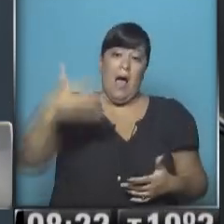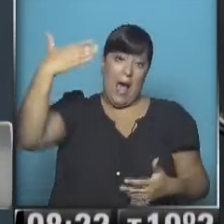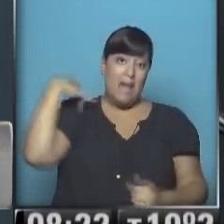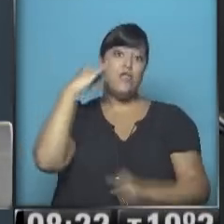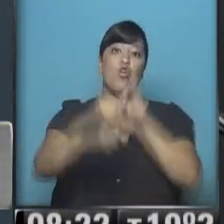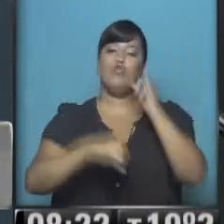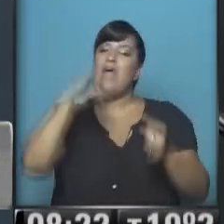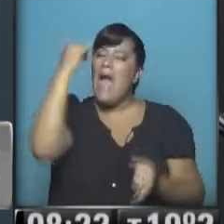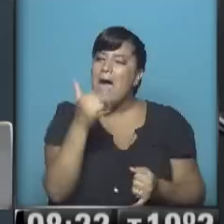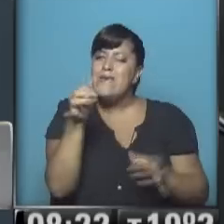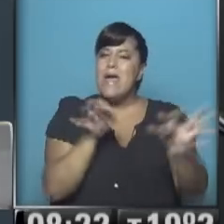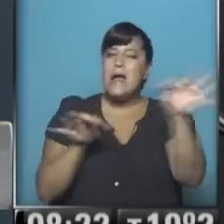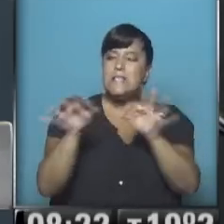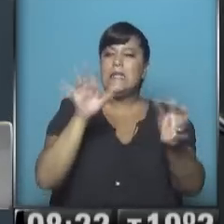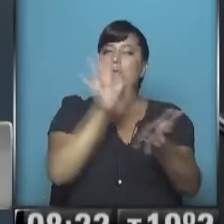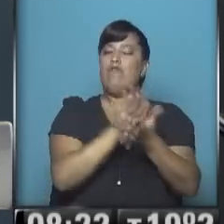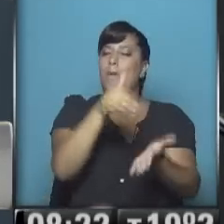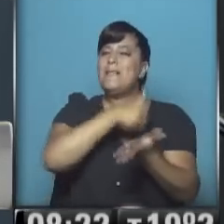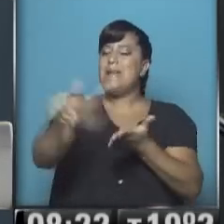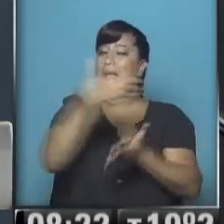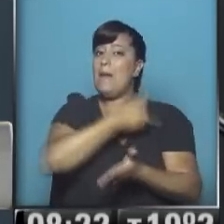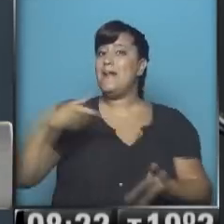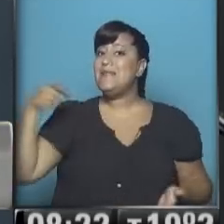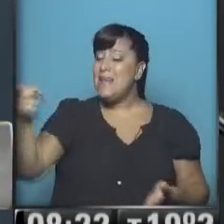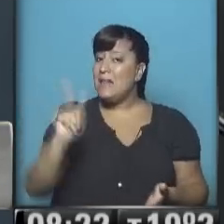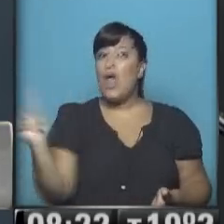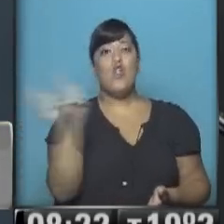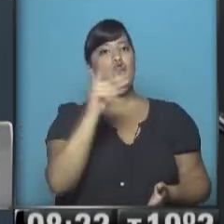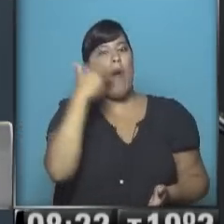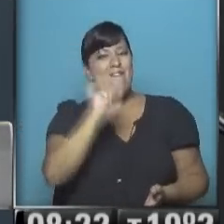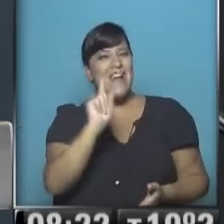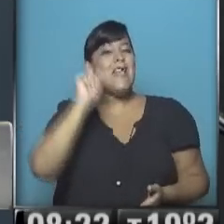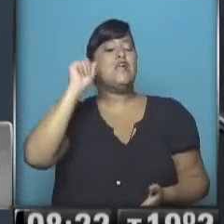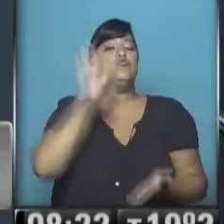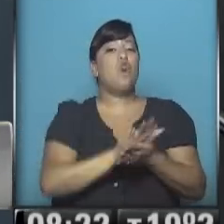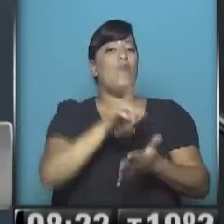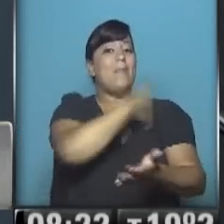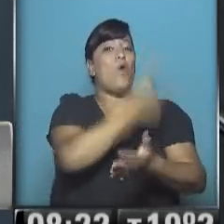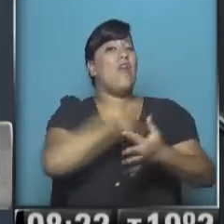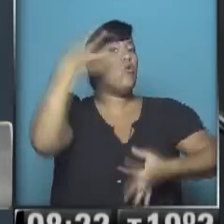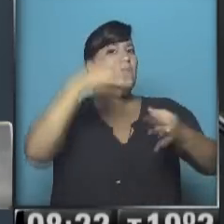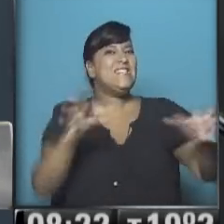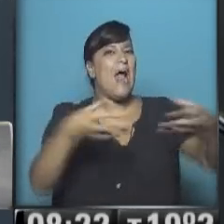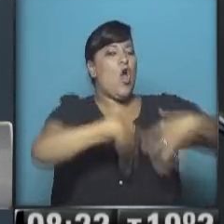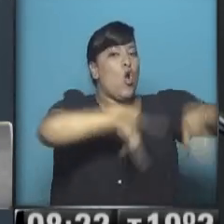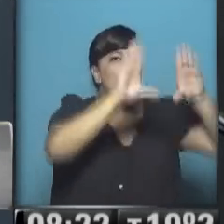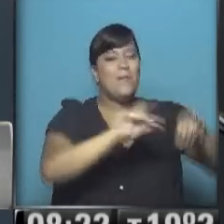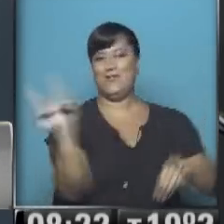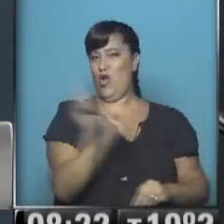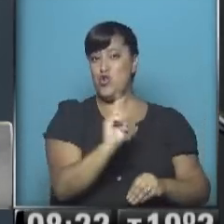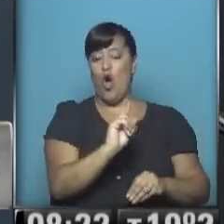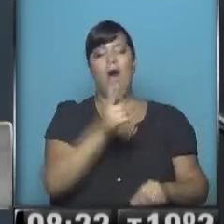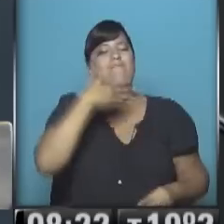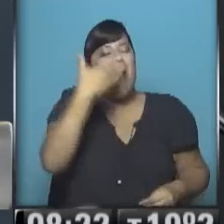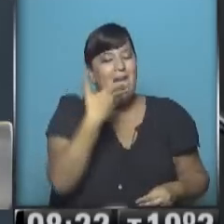una estrategia de golpismo activo no me referí al poder judicial en su conjunto me referí a la alianza